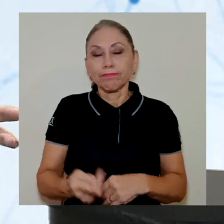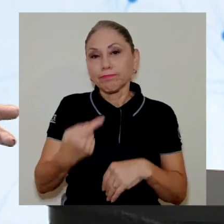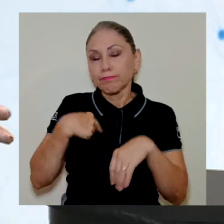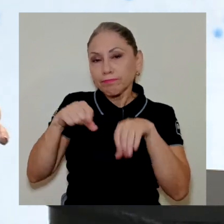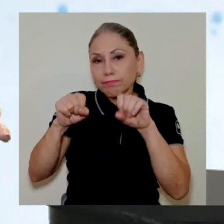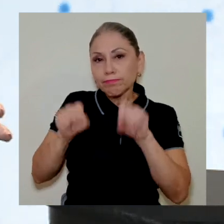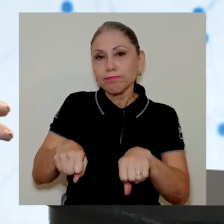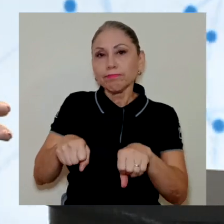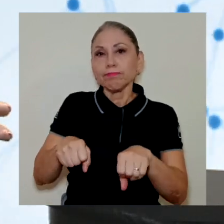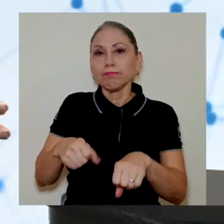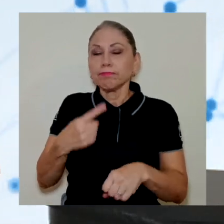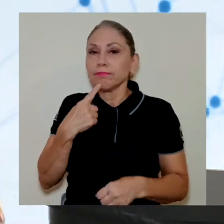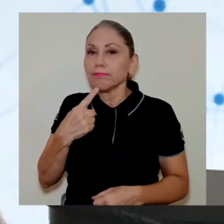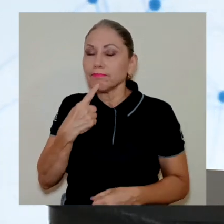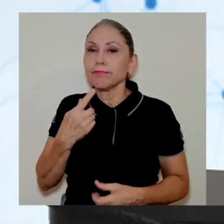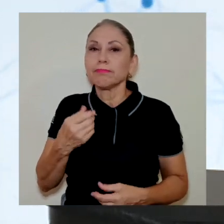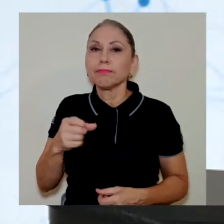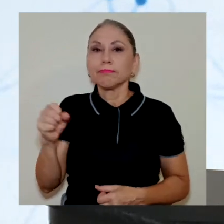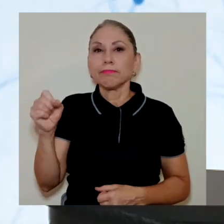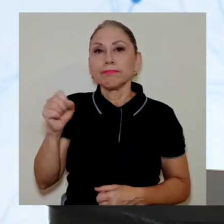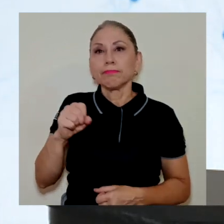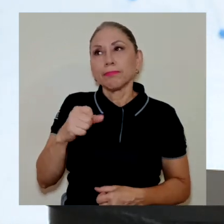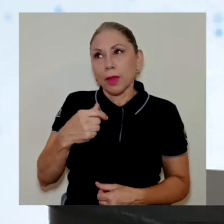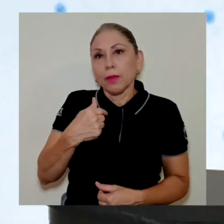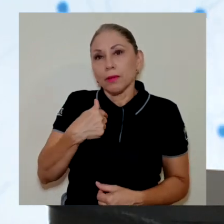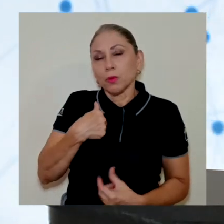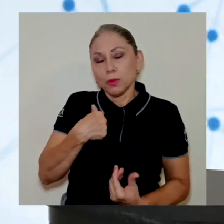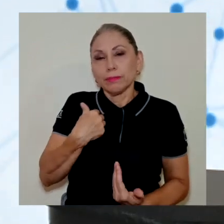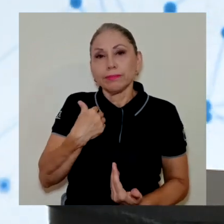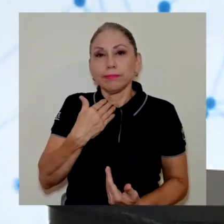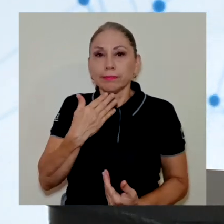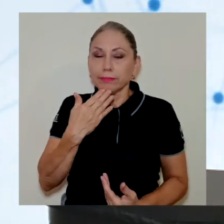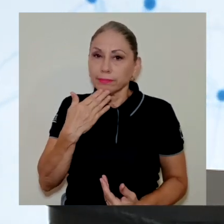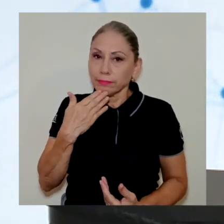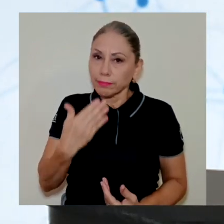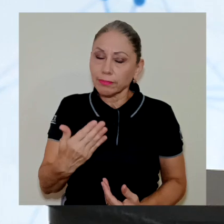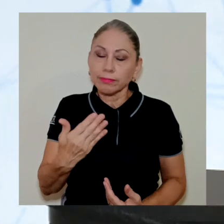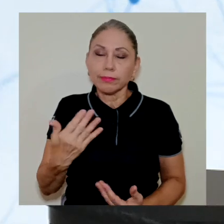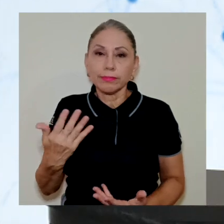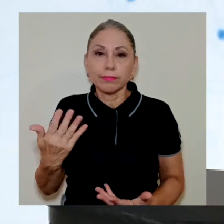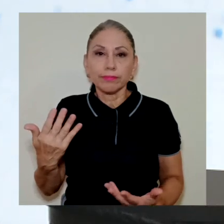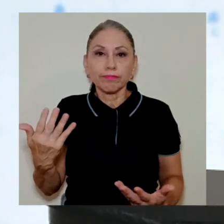Yo puedo plantear que efectivamente una agradece